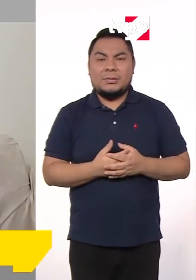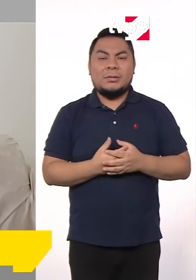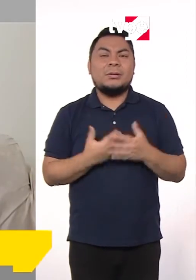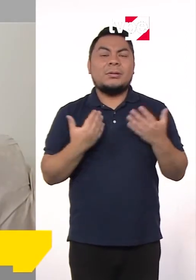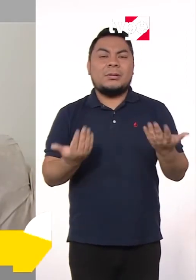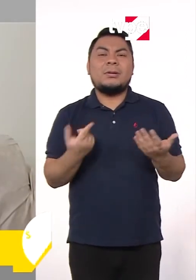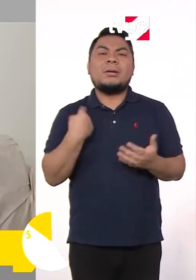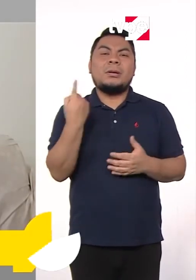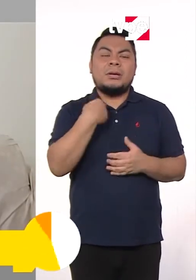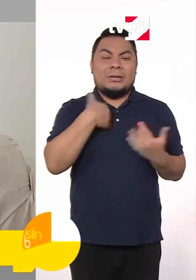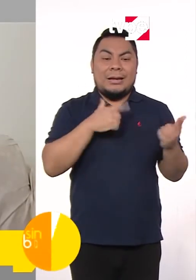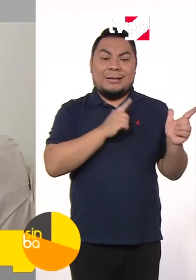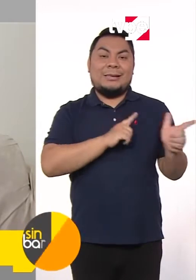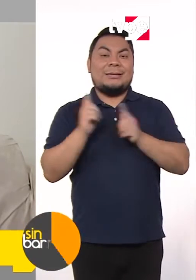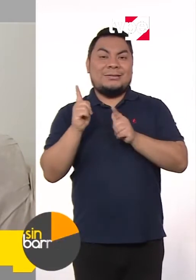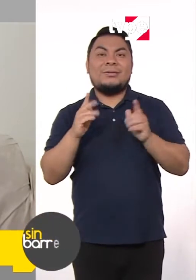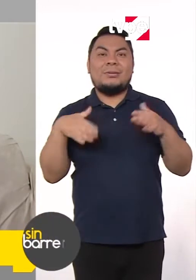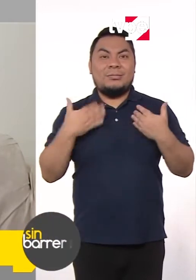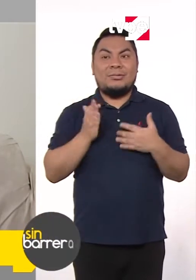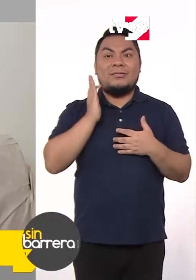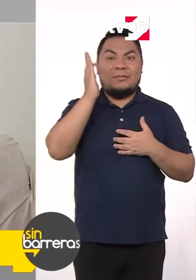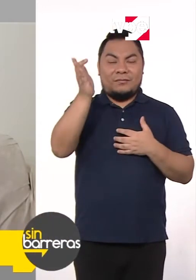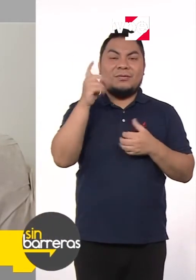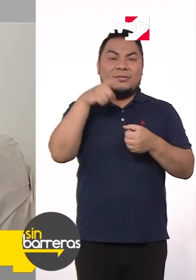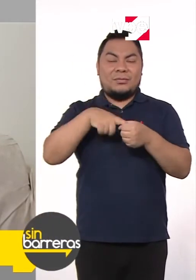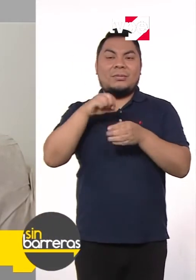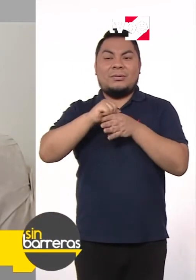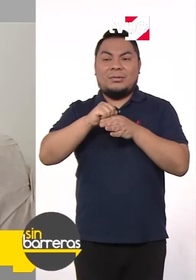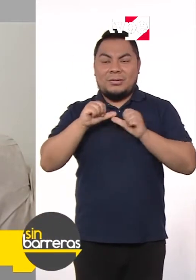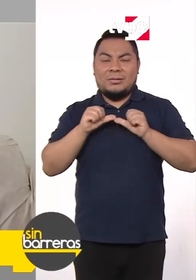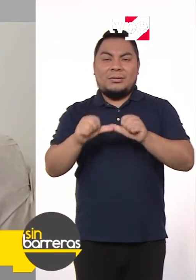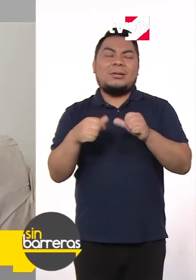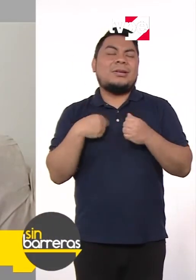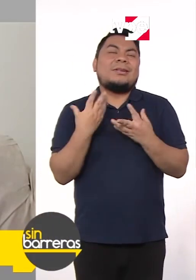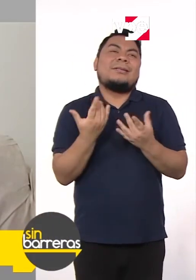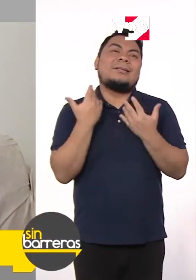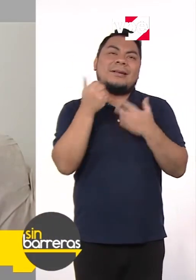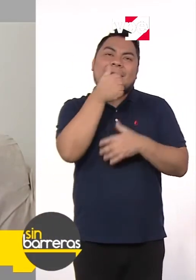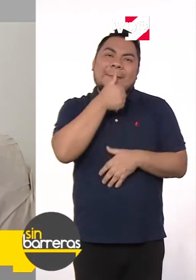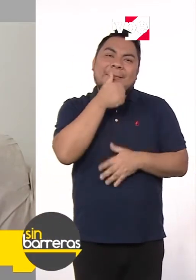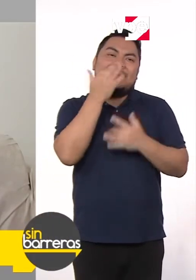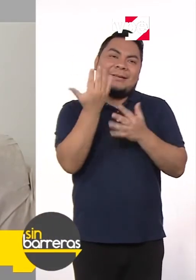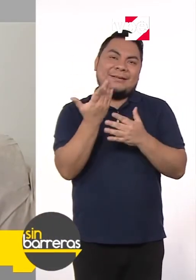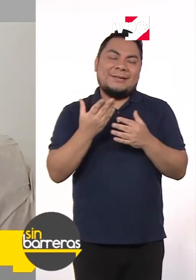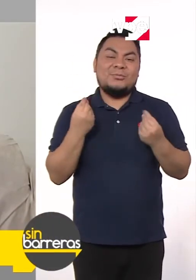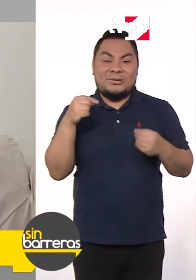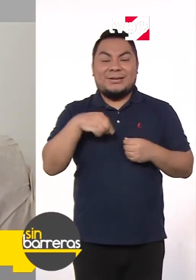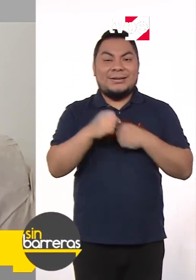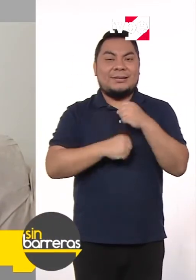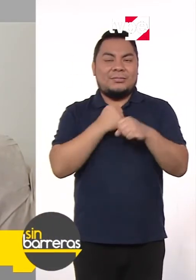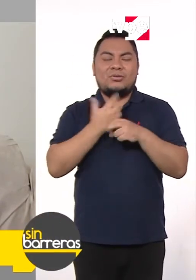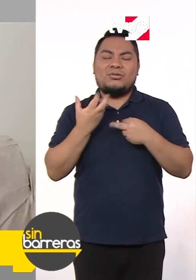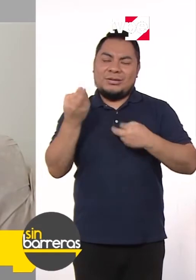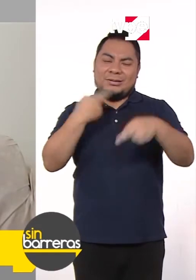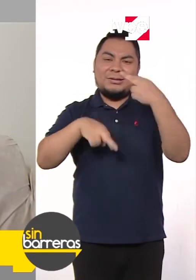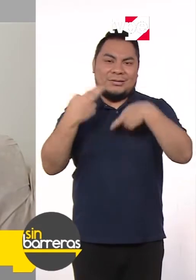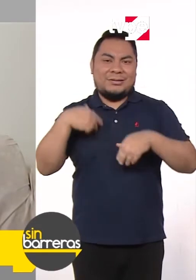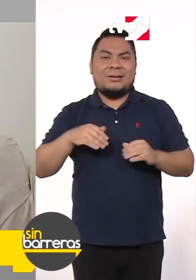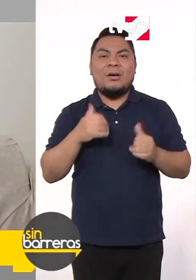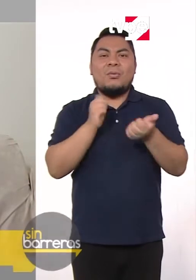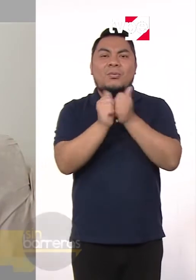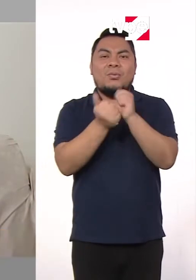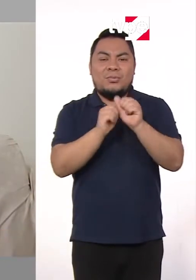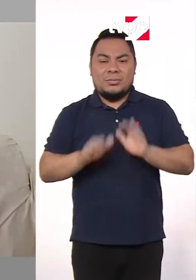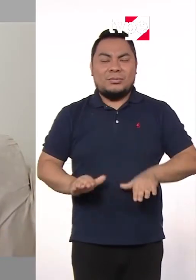yo estaría ya listo para retornar a entrenamientos que tanto espero porque este año regresar a las canchas